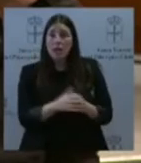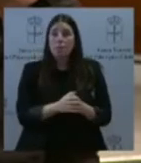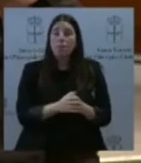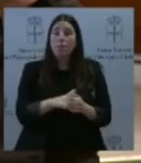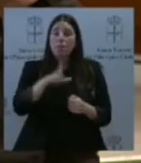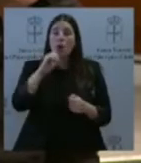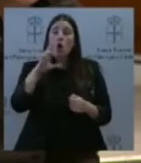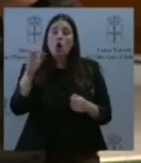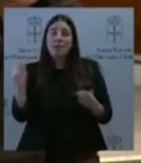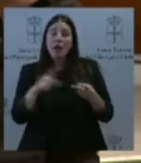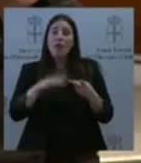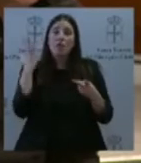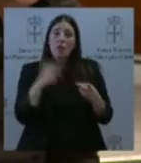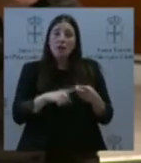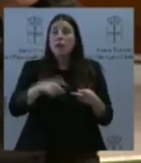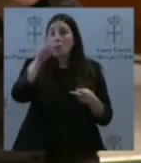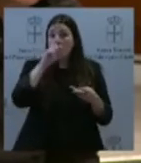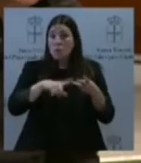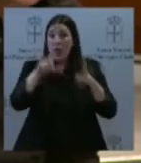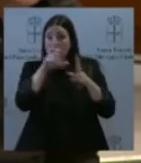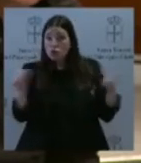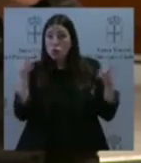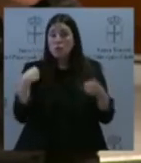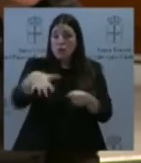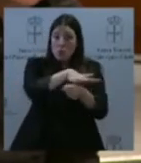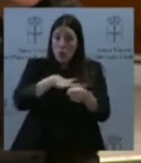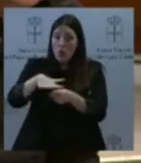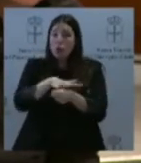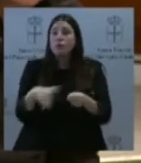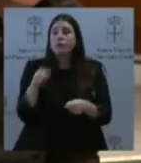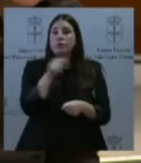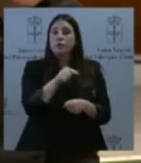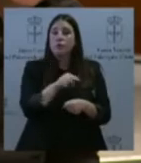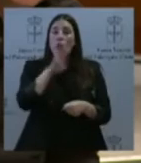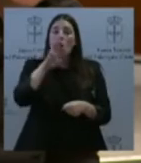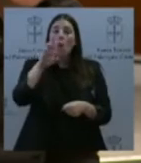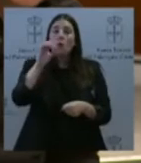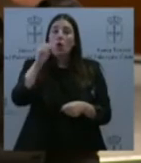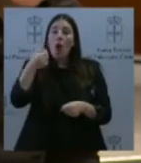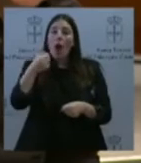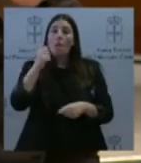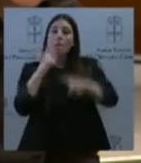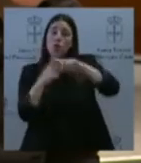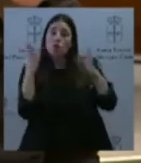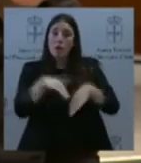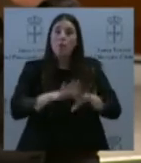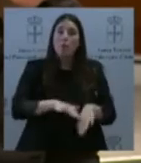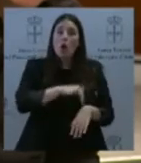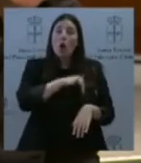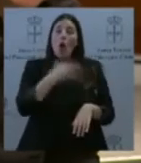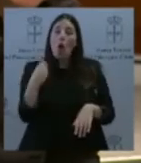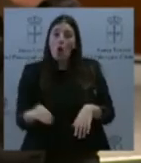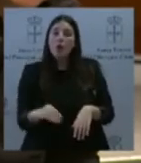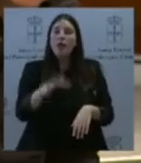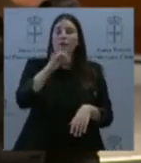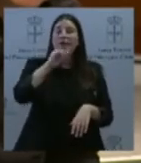Asturias, del mismo barrio, no tienen Proa Plus, pero lo tienen el Matajove y el Feijó. ¿Qué me está diciendo? ¿Que el Proa Plus los niños no lo